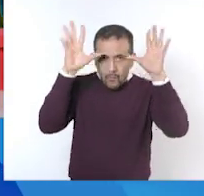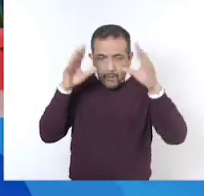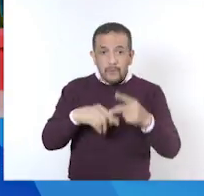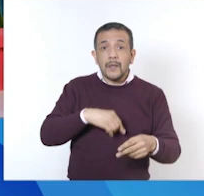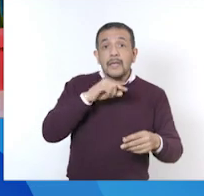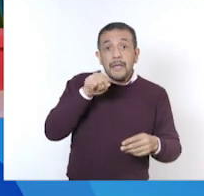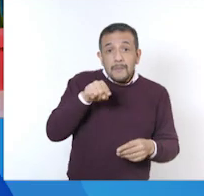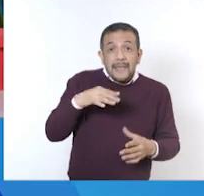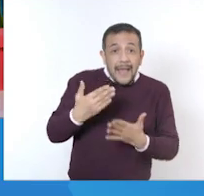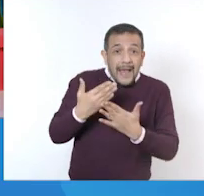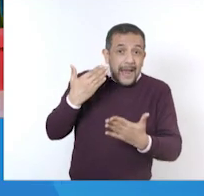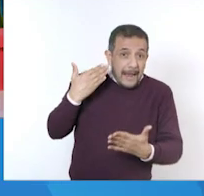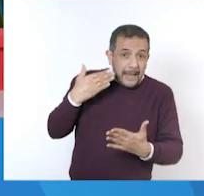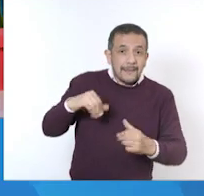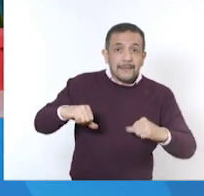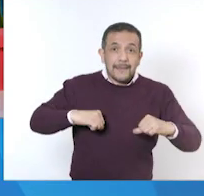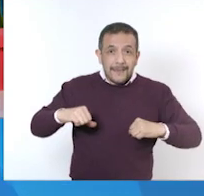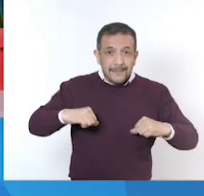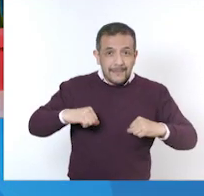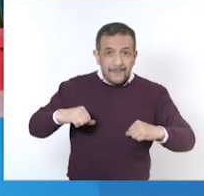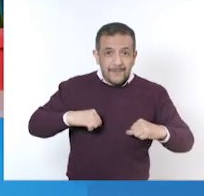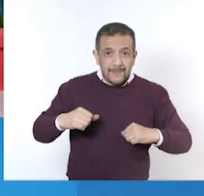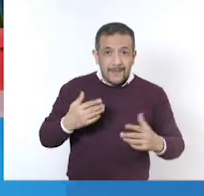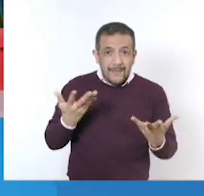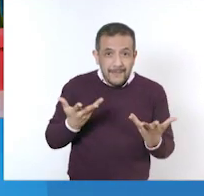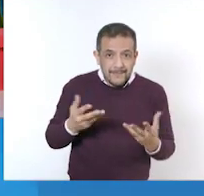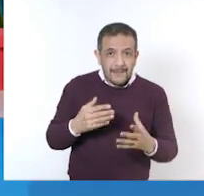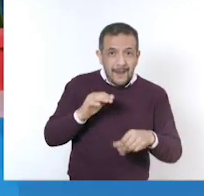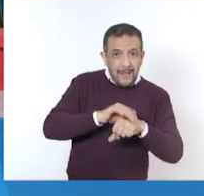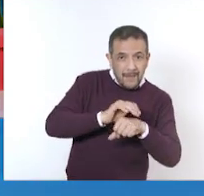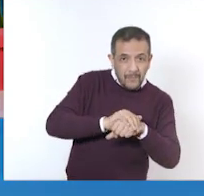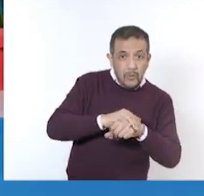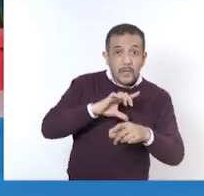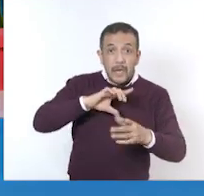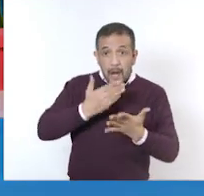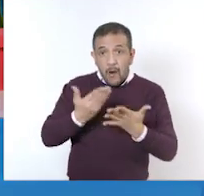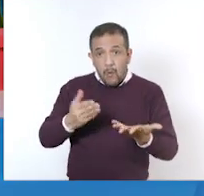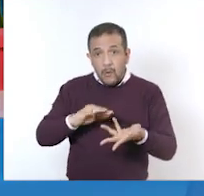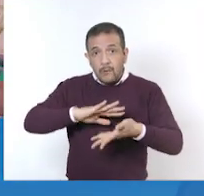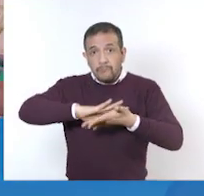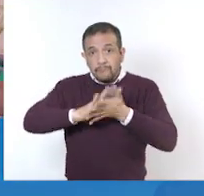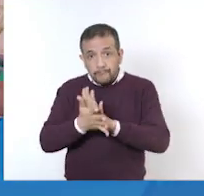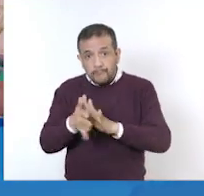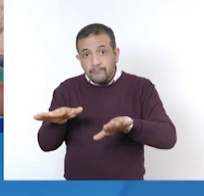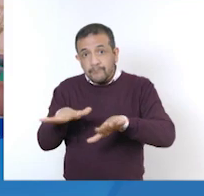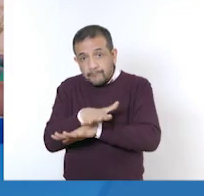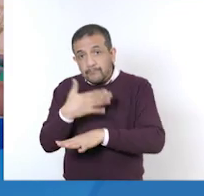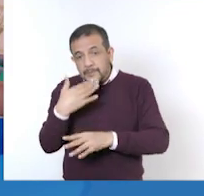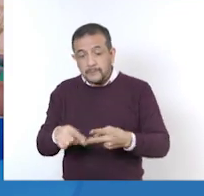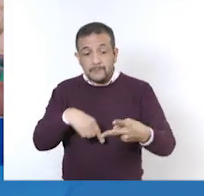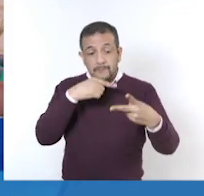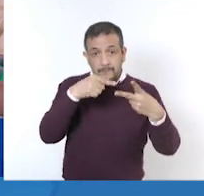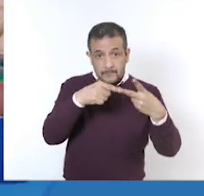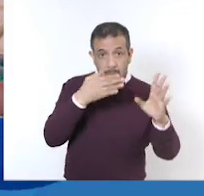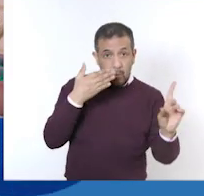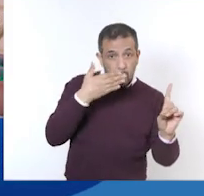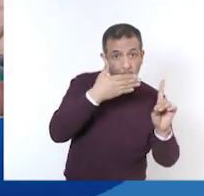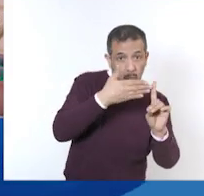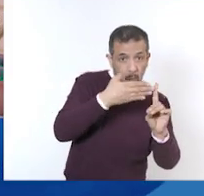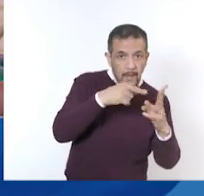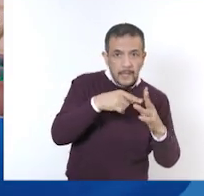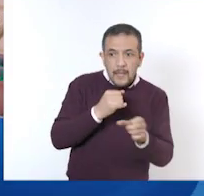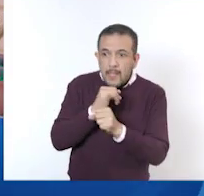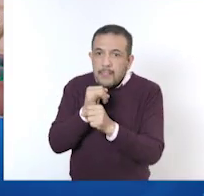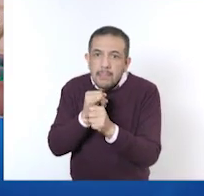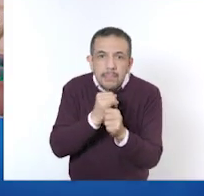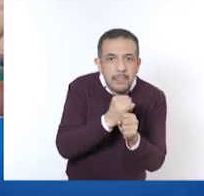¿Qué actividad me gustaba hacer antes con mis amigas y amigos? ¿Y cómo es que cambió? La misión 2 fue